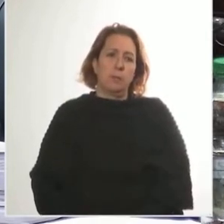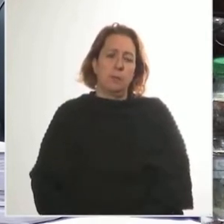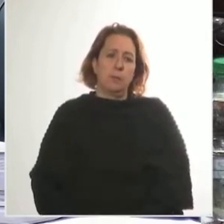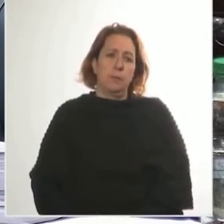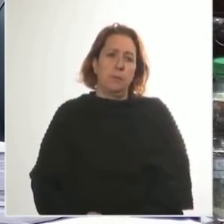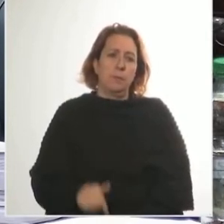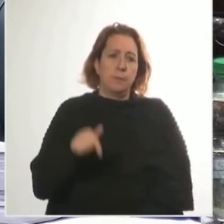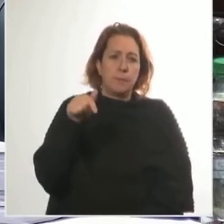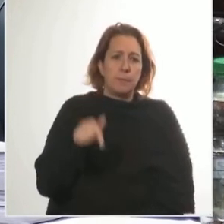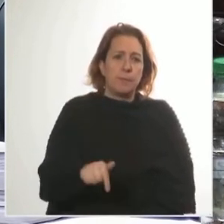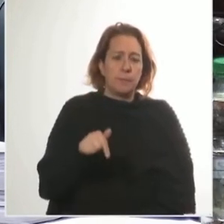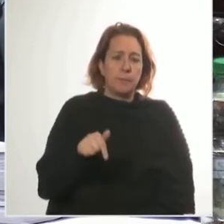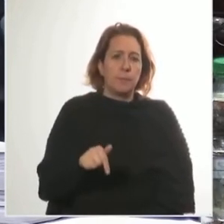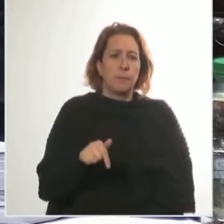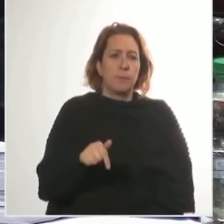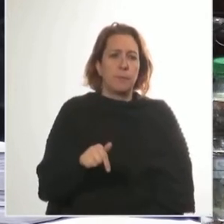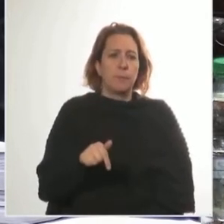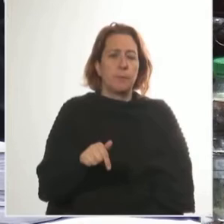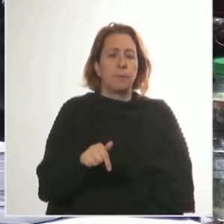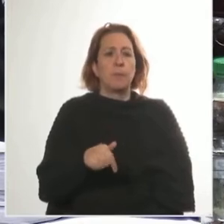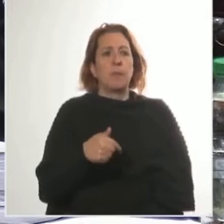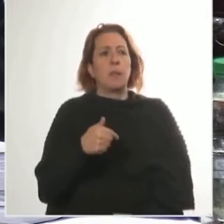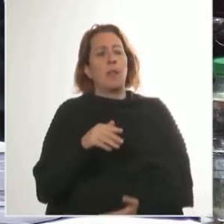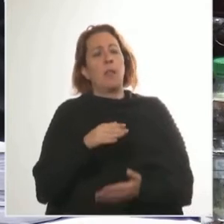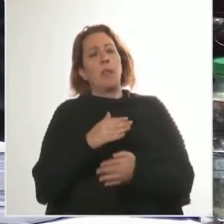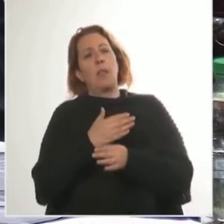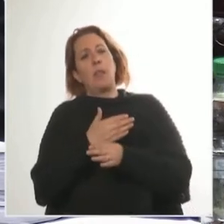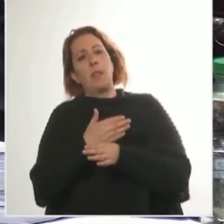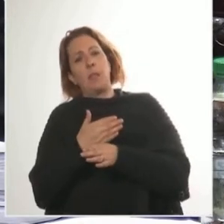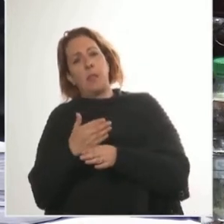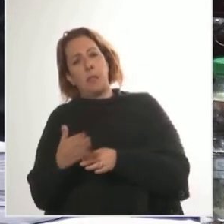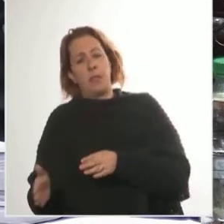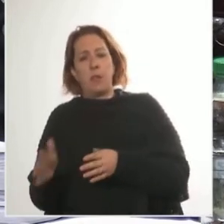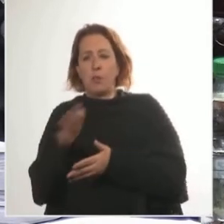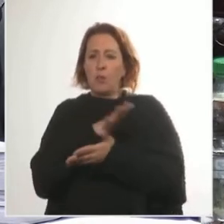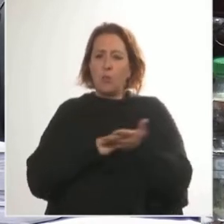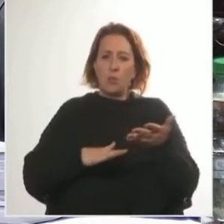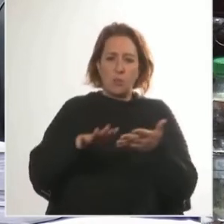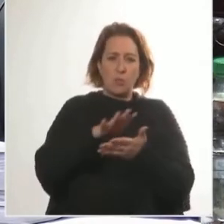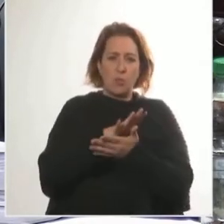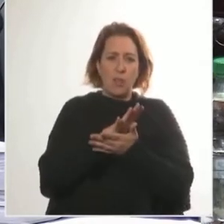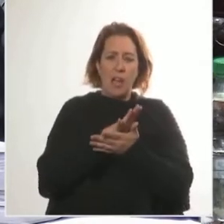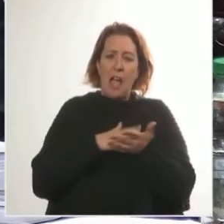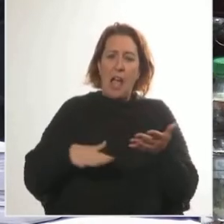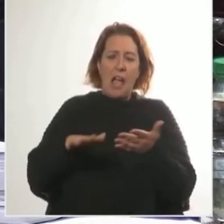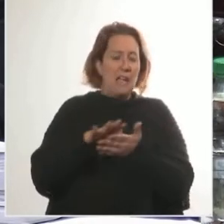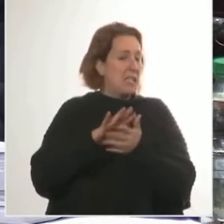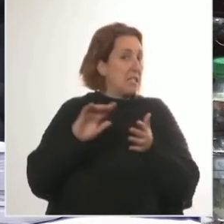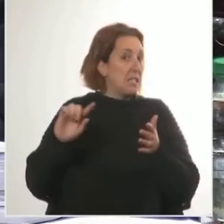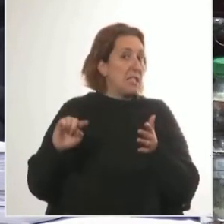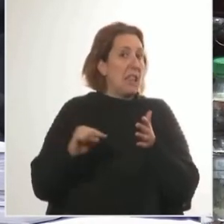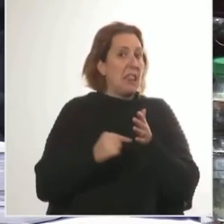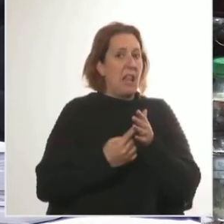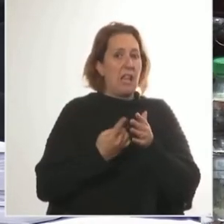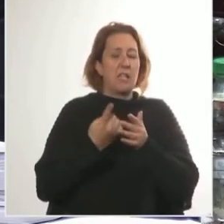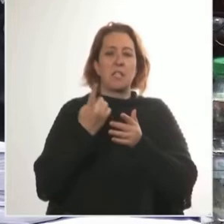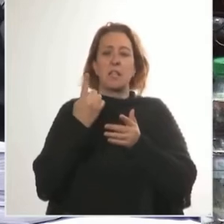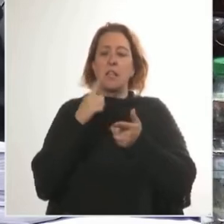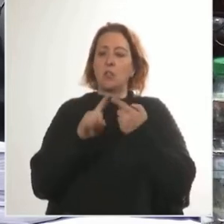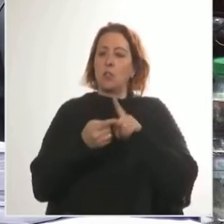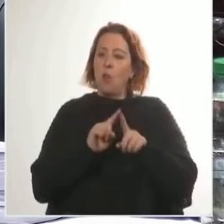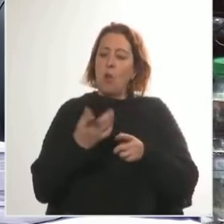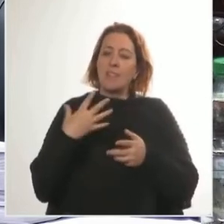Y esto a una costa del deterioro de condiciones en áreas centrales. Tiene que ver con la salud,